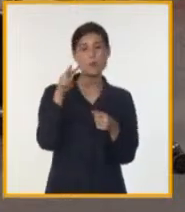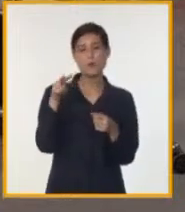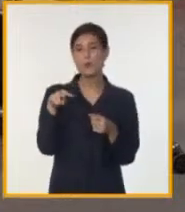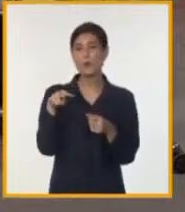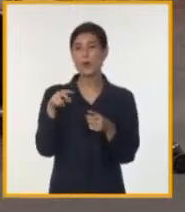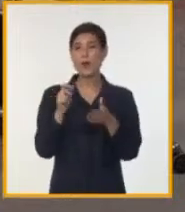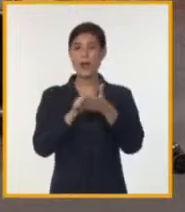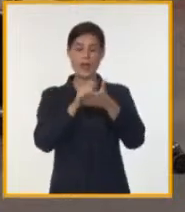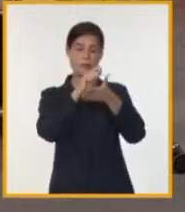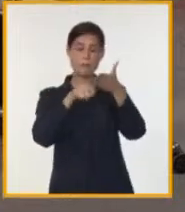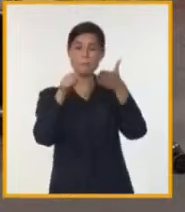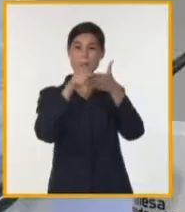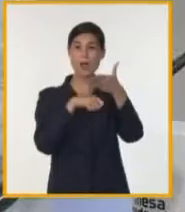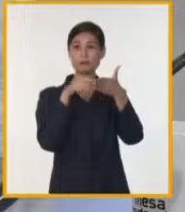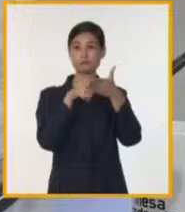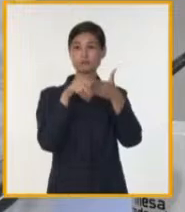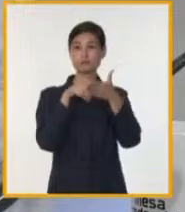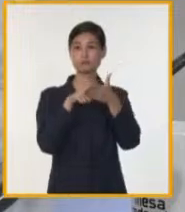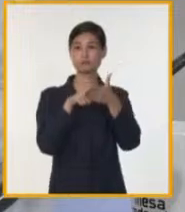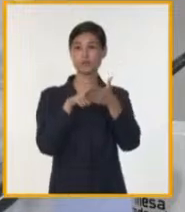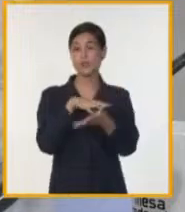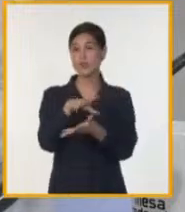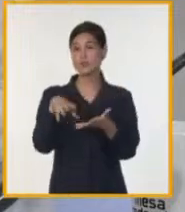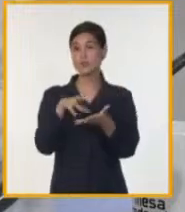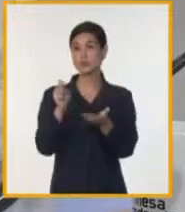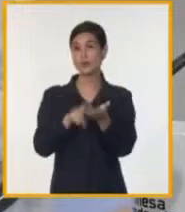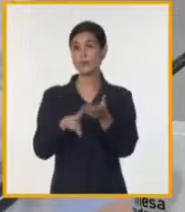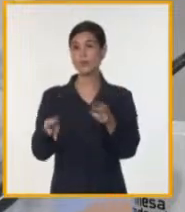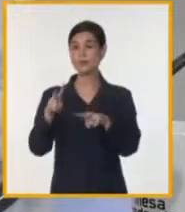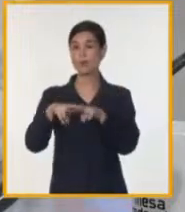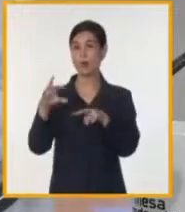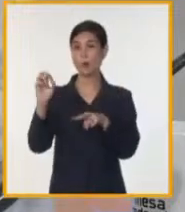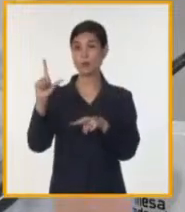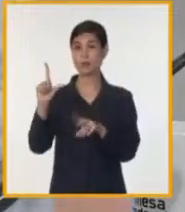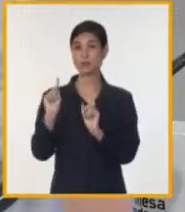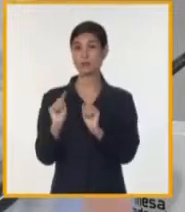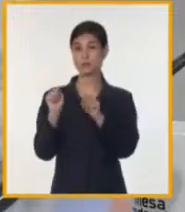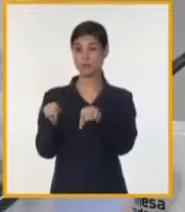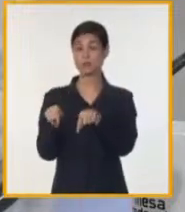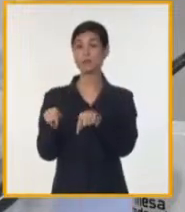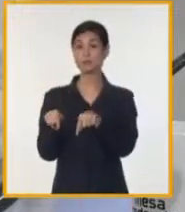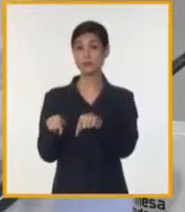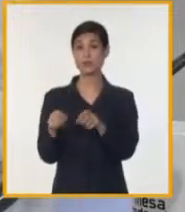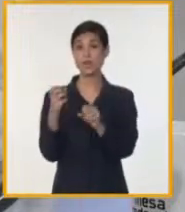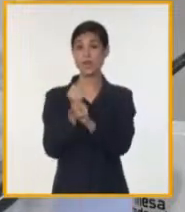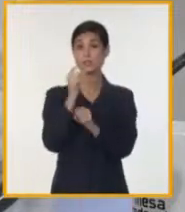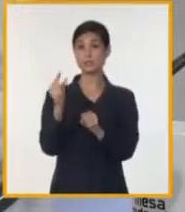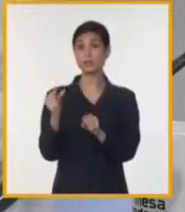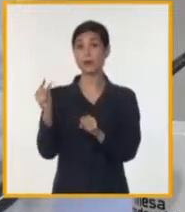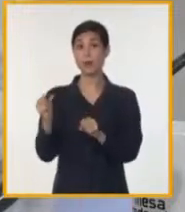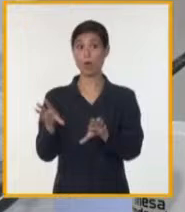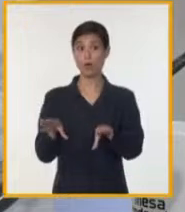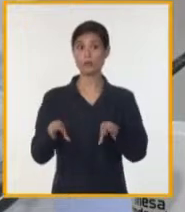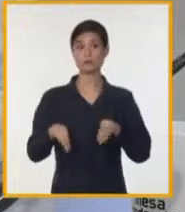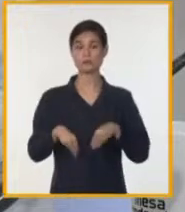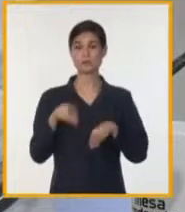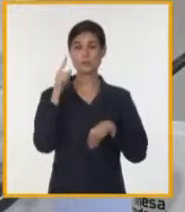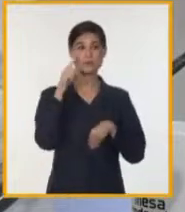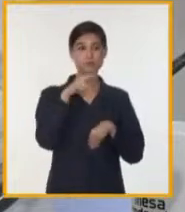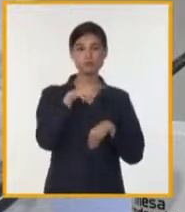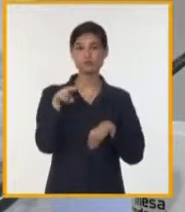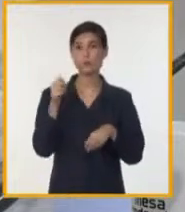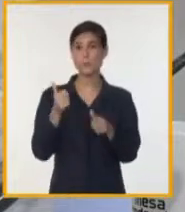5, incluso su sindicato, han sido reconocidos.